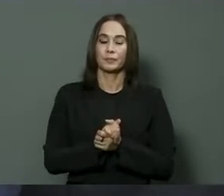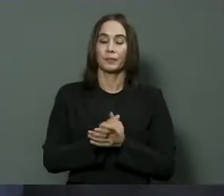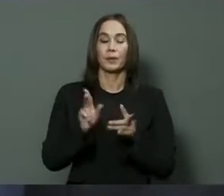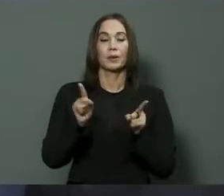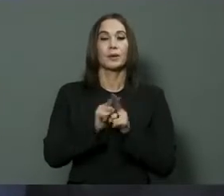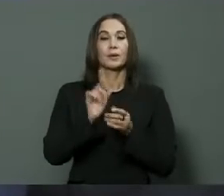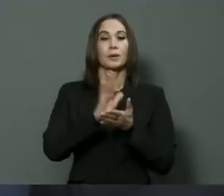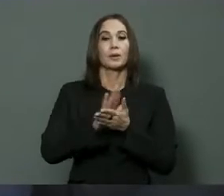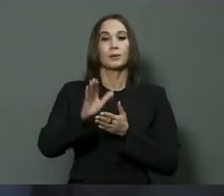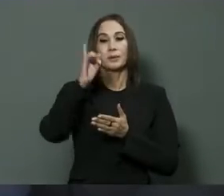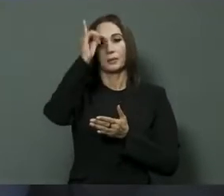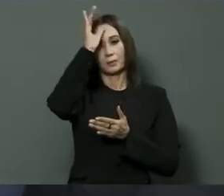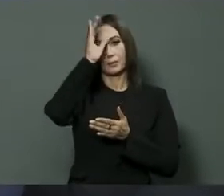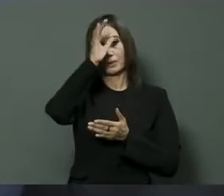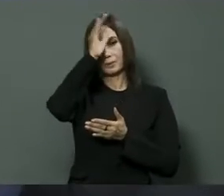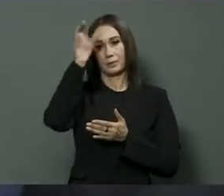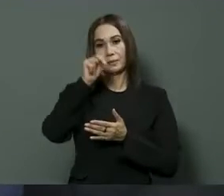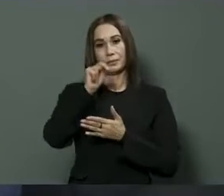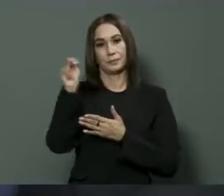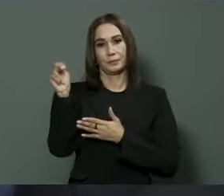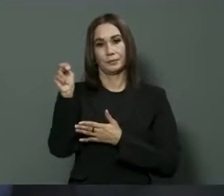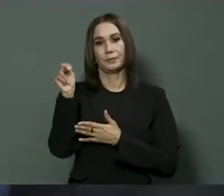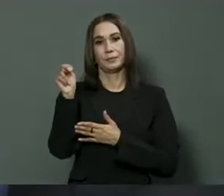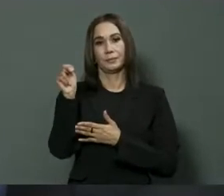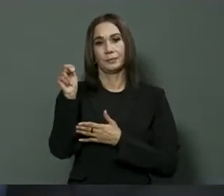la Universidad Católica Nordestana,